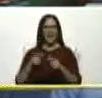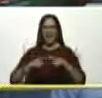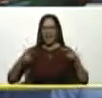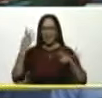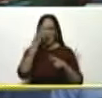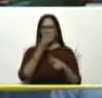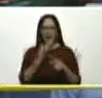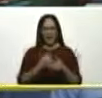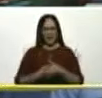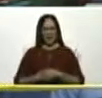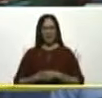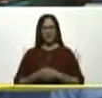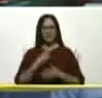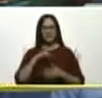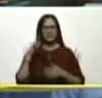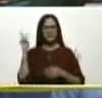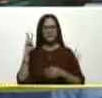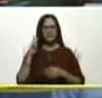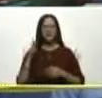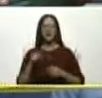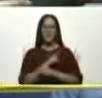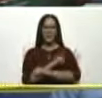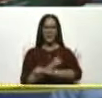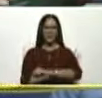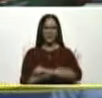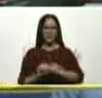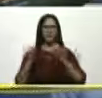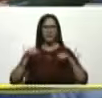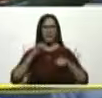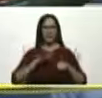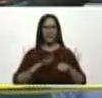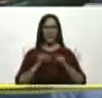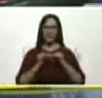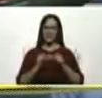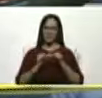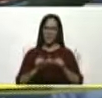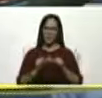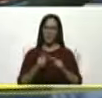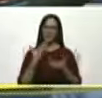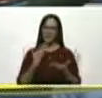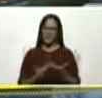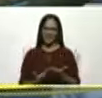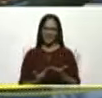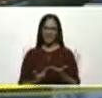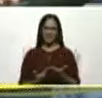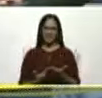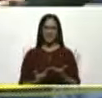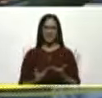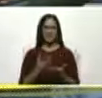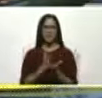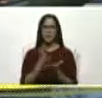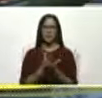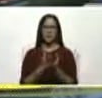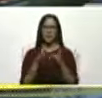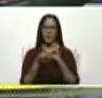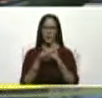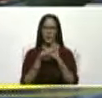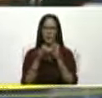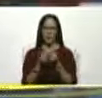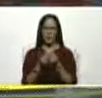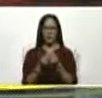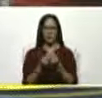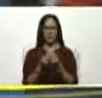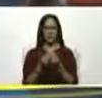por nuestra Venezuela potencia. Aquí estamos y aquí seguiremos. Gracias y siempre, siempre juntos. Muchas